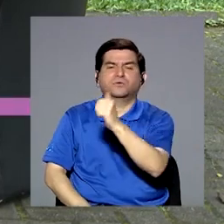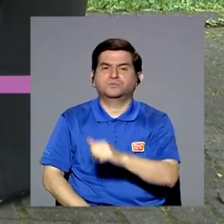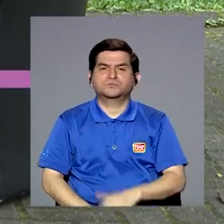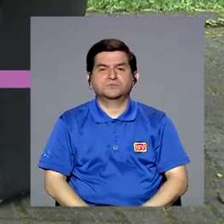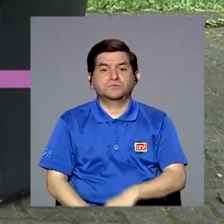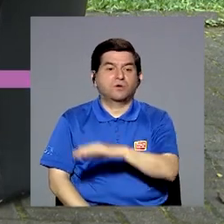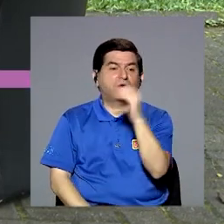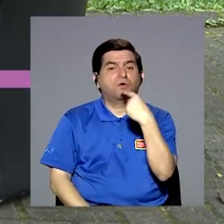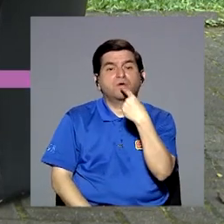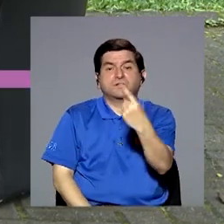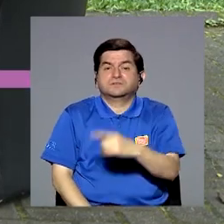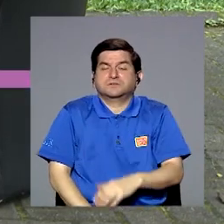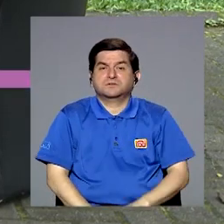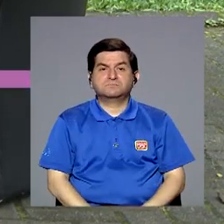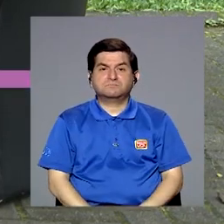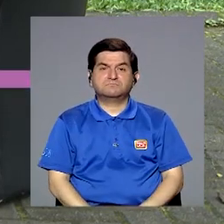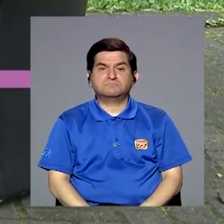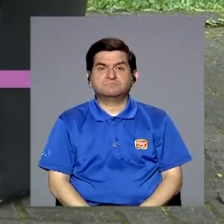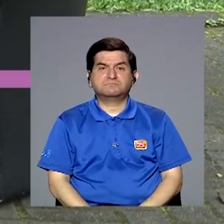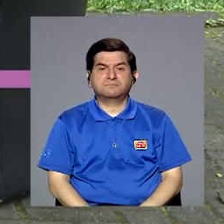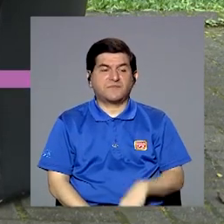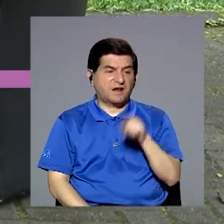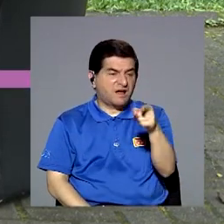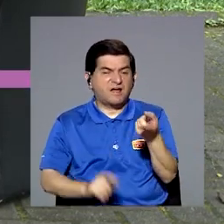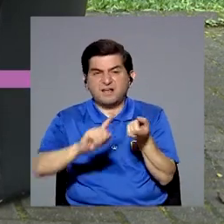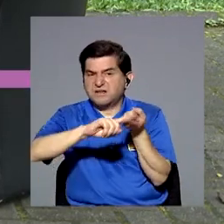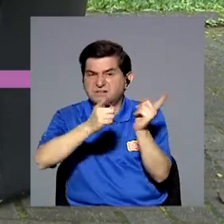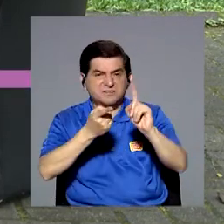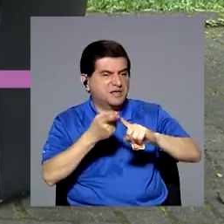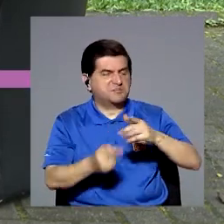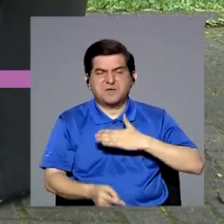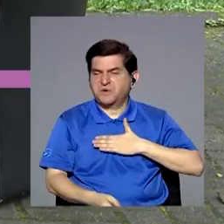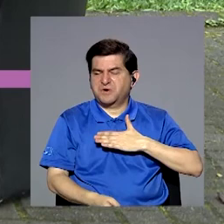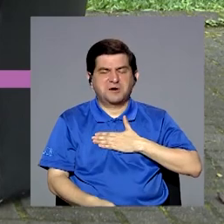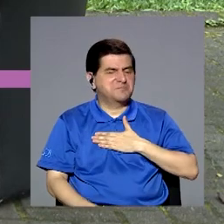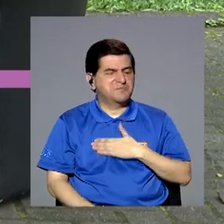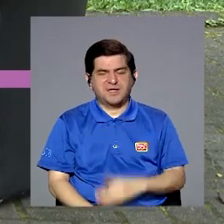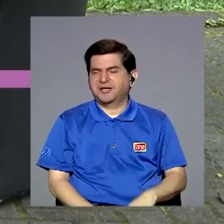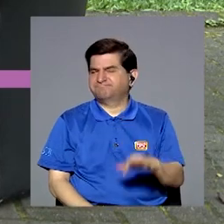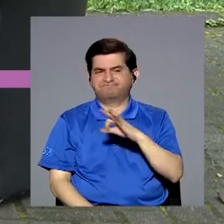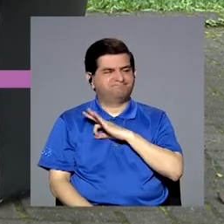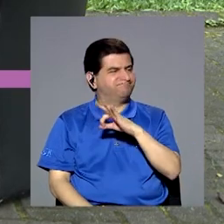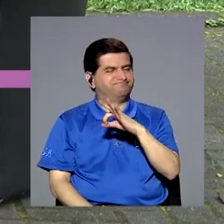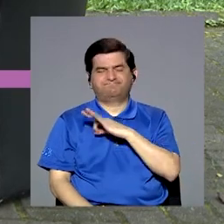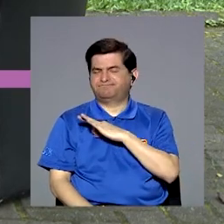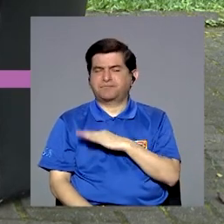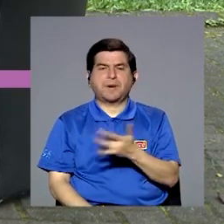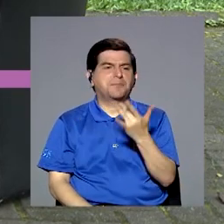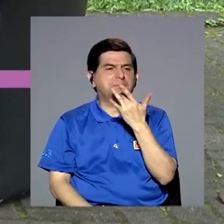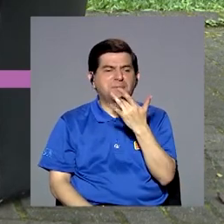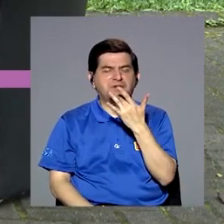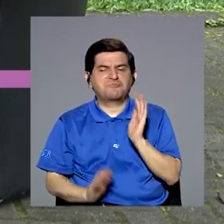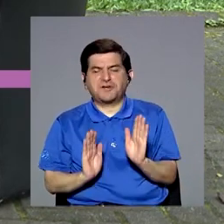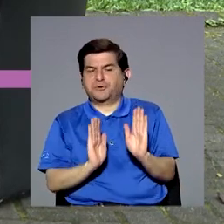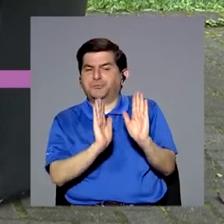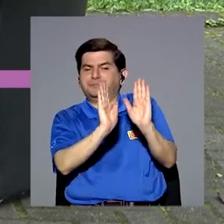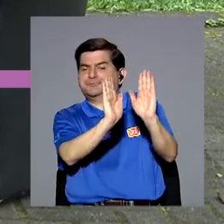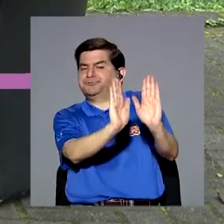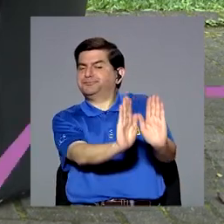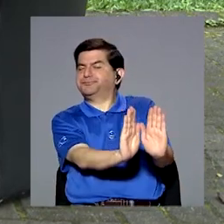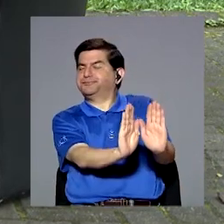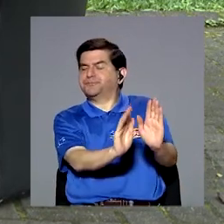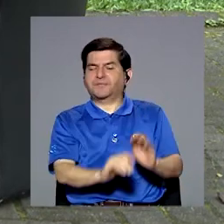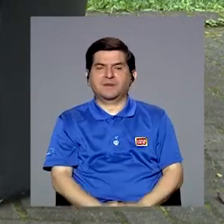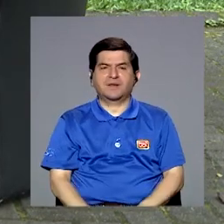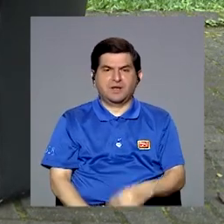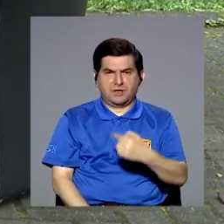O decir, bueno, estos amigos no me están haciendo bien, entonces prefiero apartarme de ellos